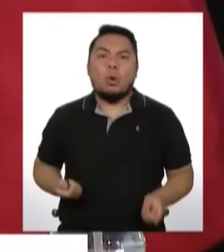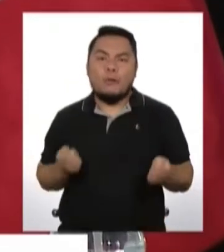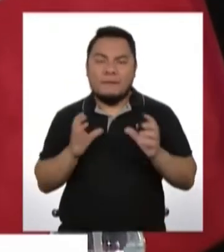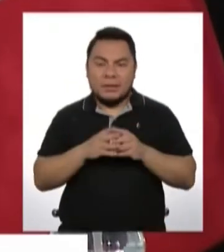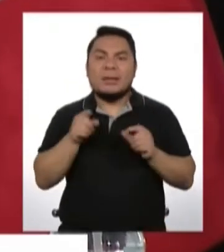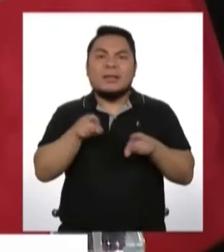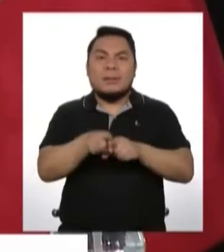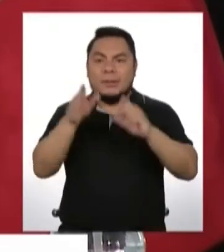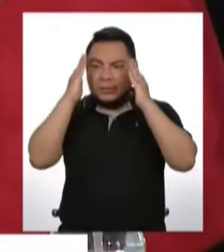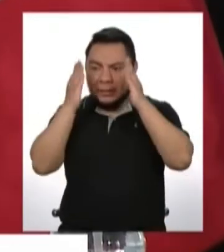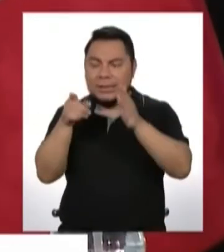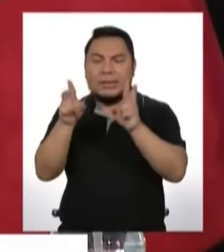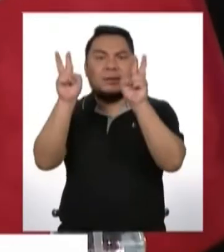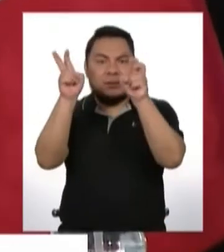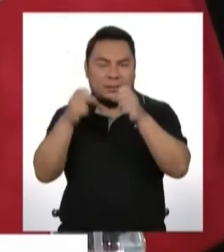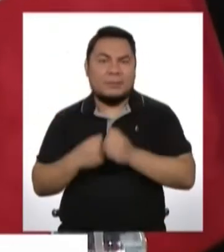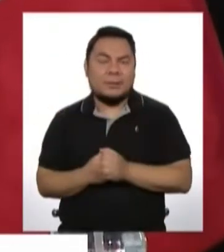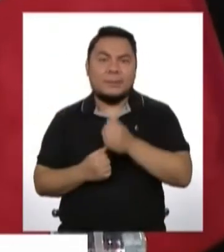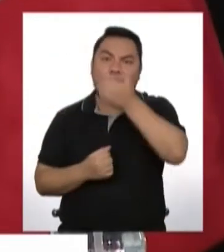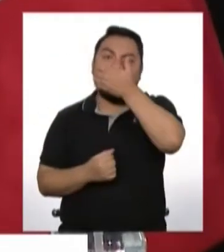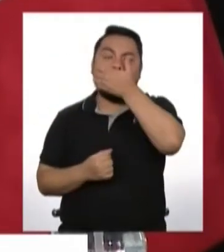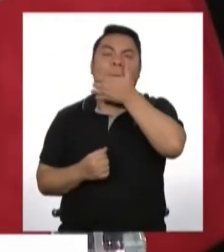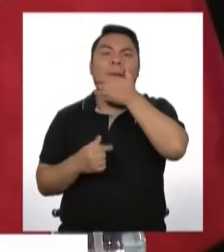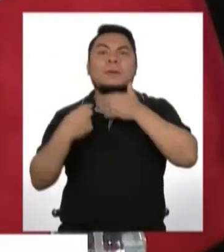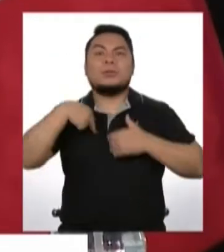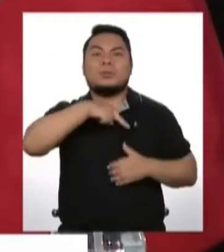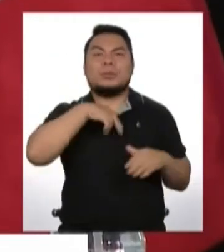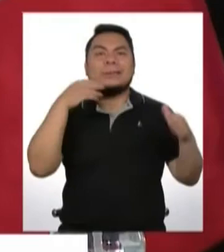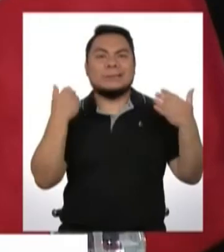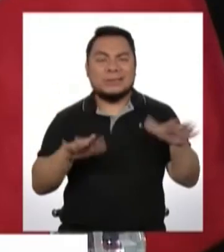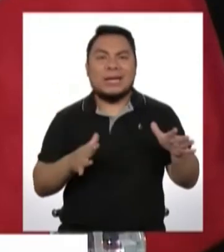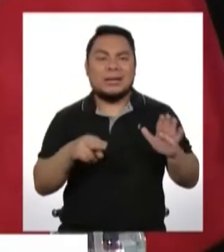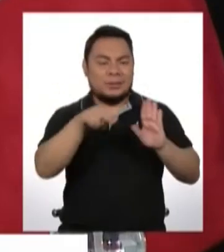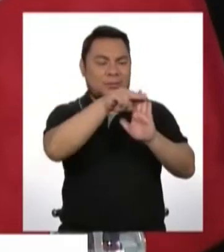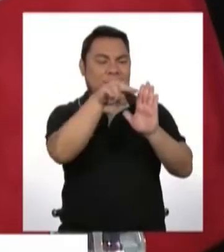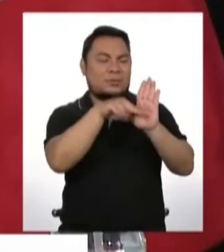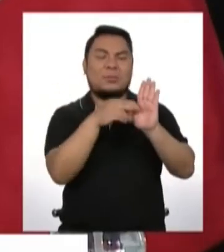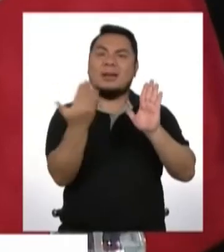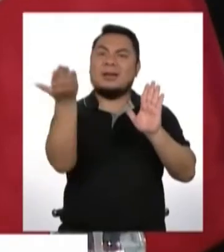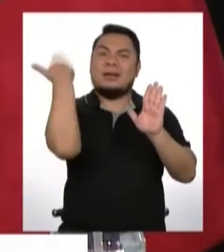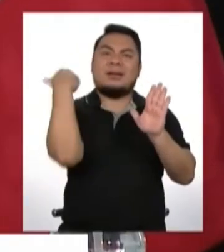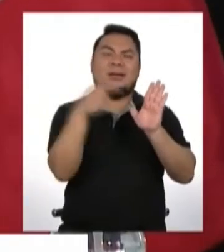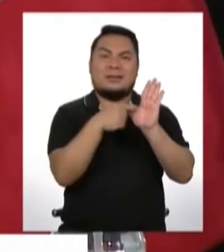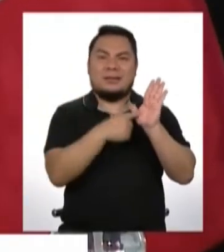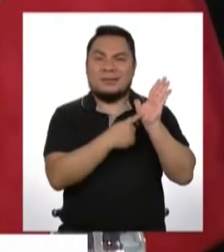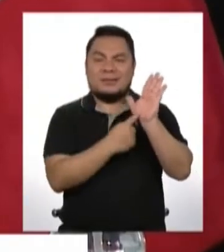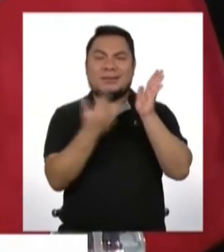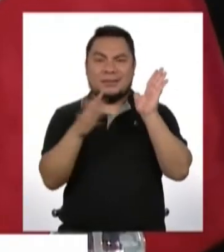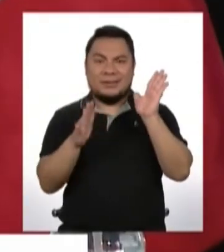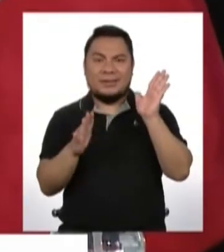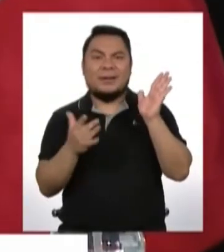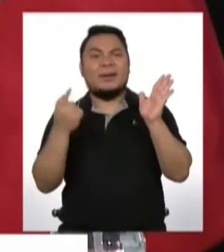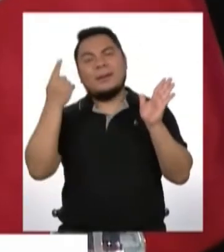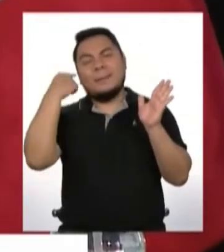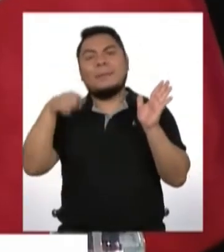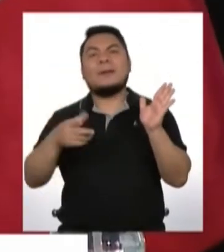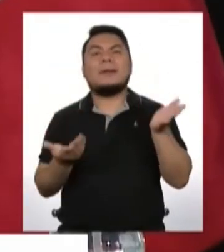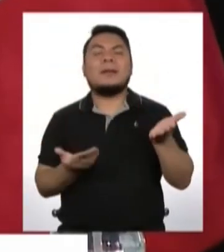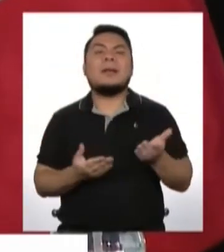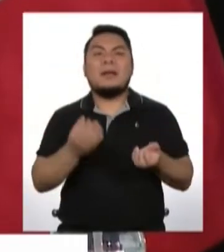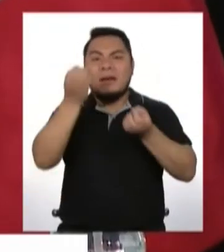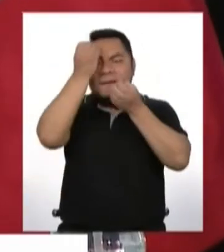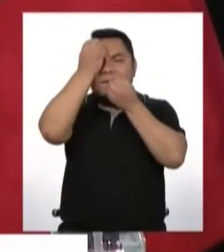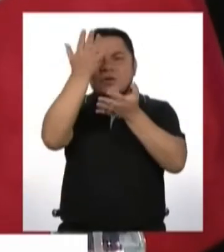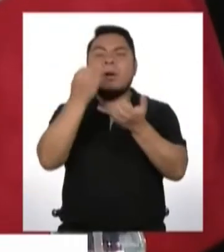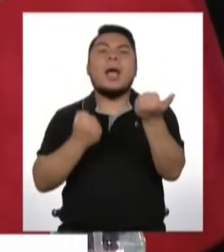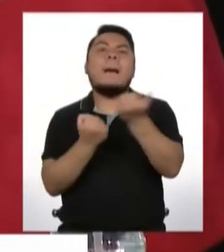ve este tema. Y también ya sacamos nosotros una norma anterior para dar un fondo